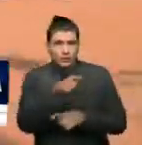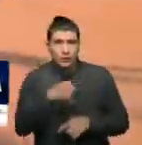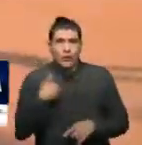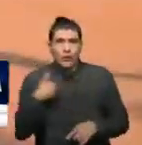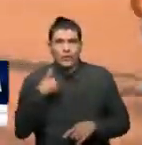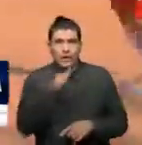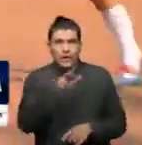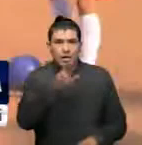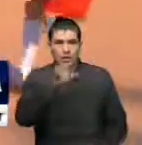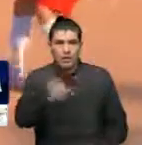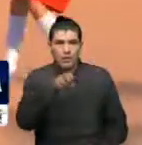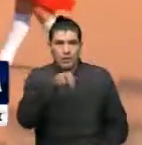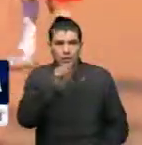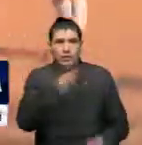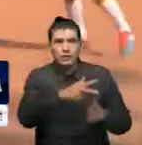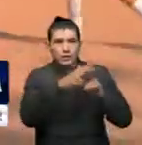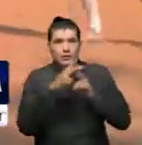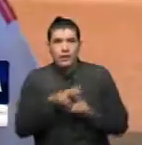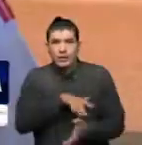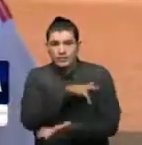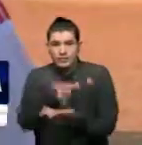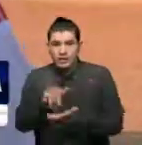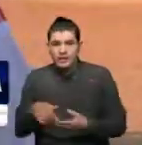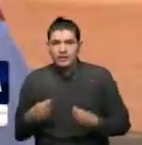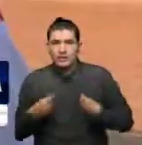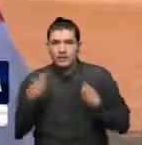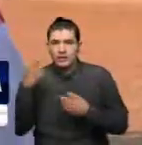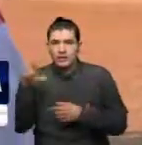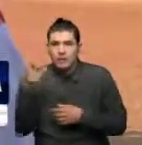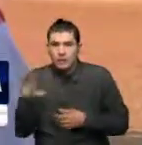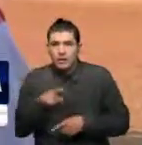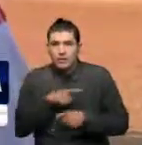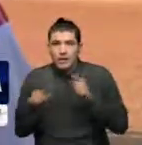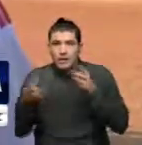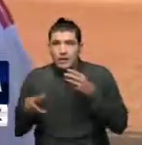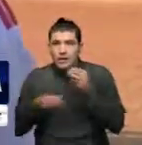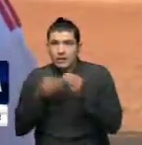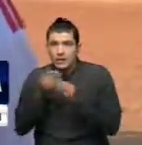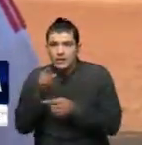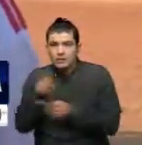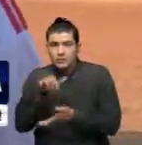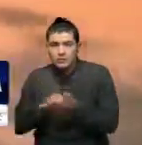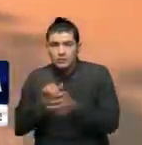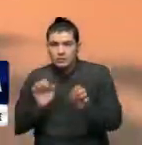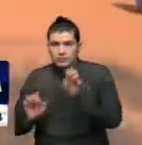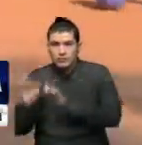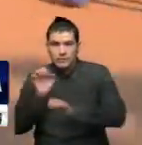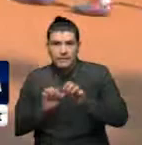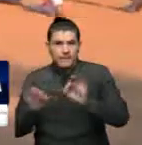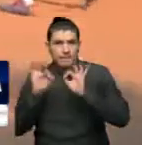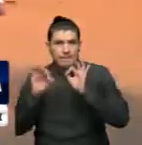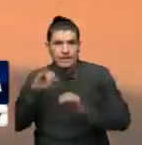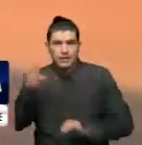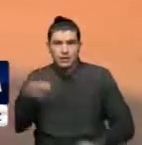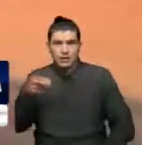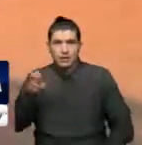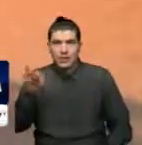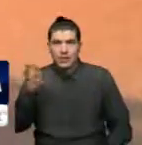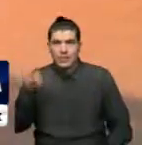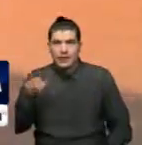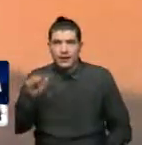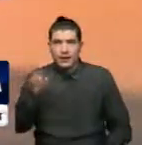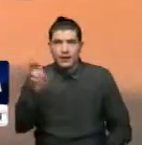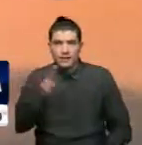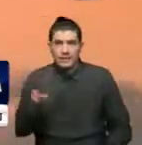que nos lo prestaron y está con nosotros, se vino a vivir acá a Cúcuta. Y la valla menos vencida con Jonathan Álvarez. El Club Juventus Chamito